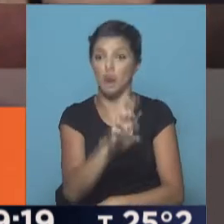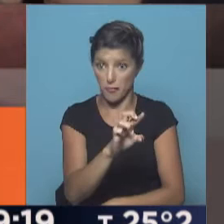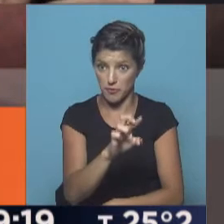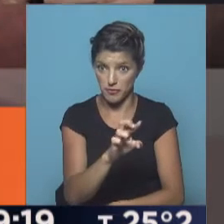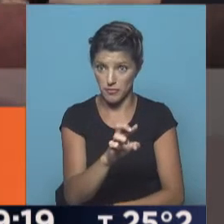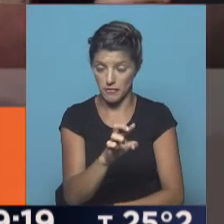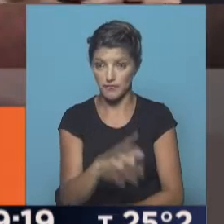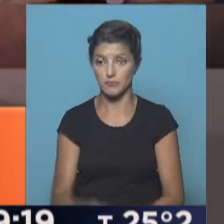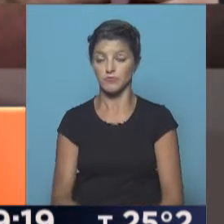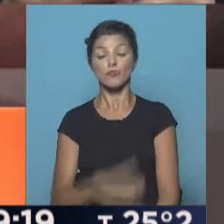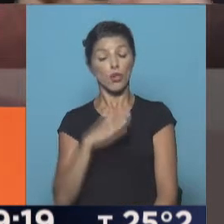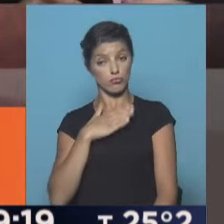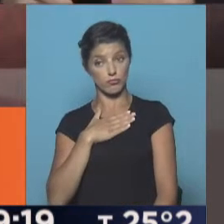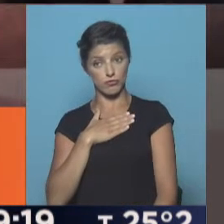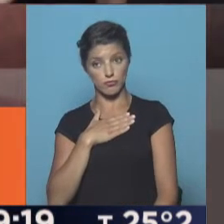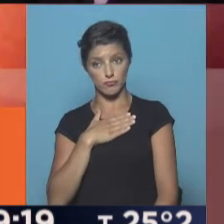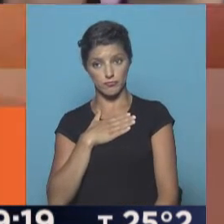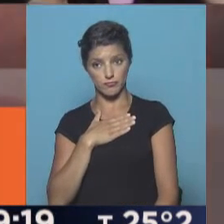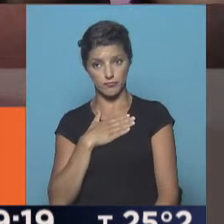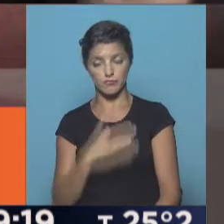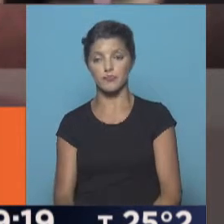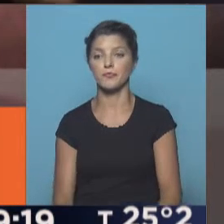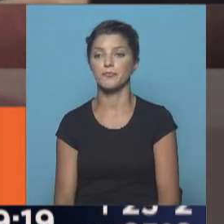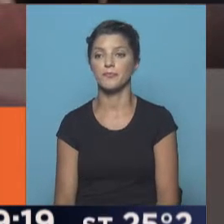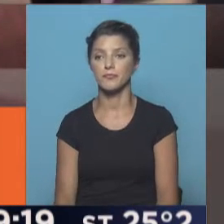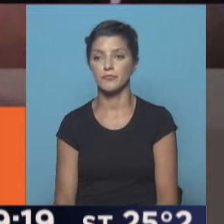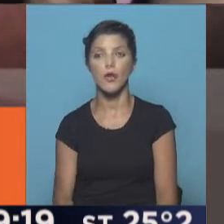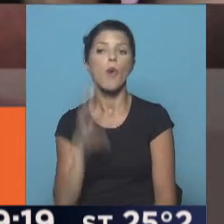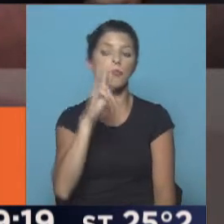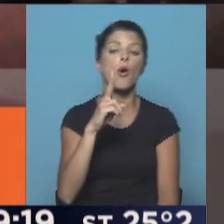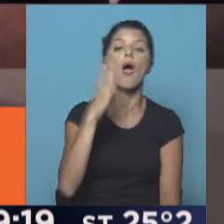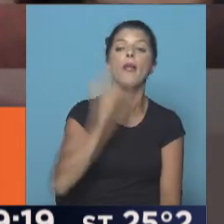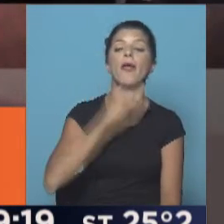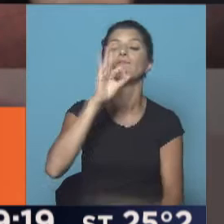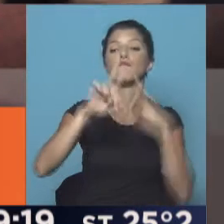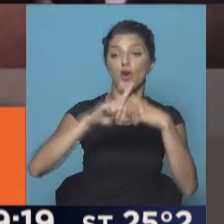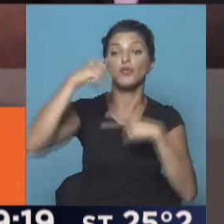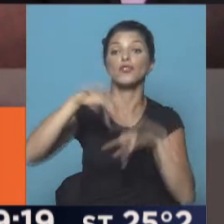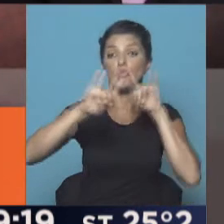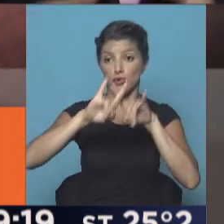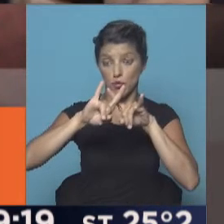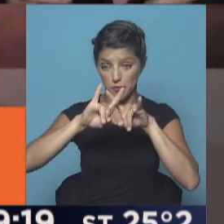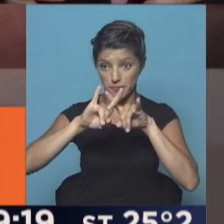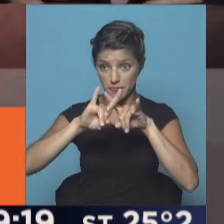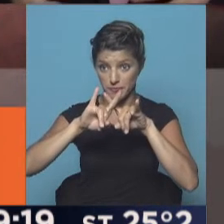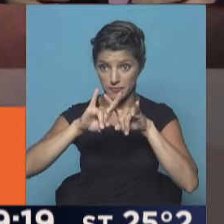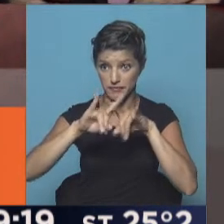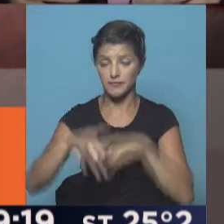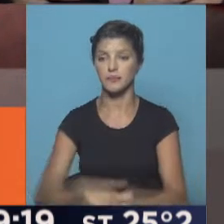Trump es, digamos, el rol de Fox News, por ejemplo, la cadena hermana del día donde yo trabajo,